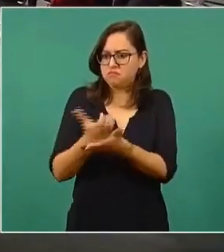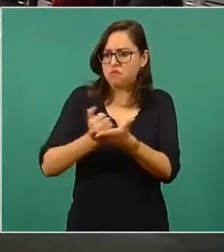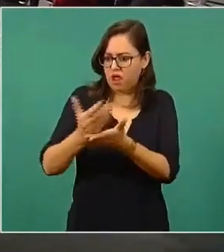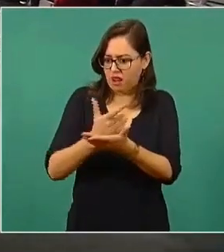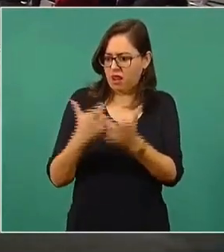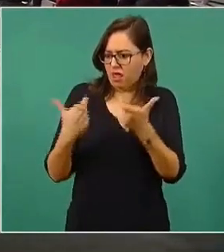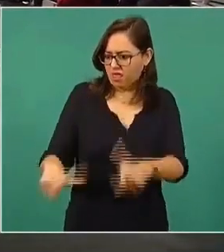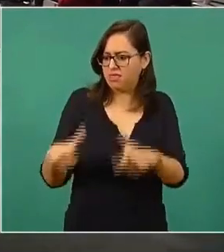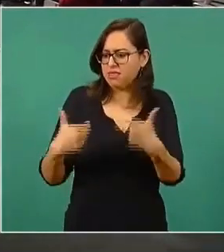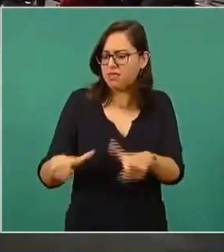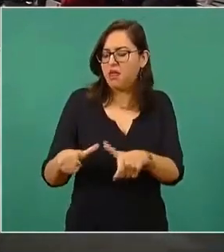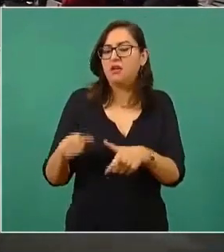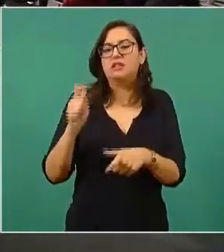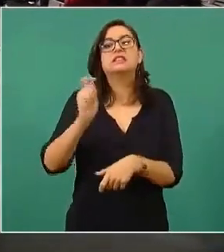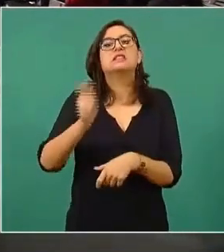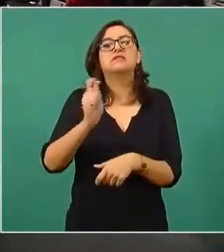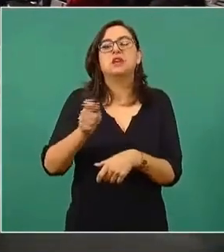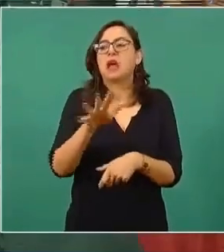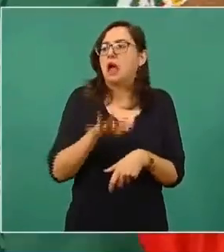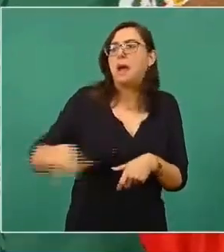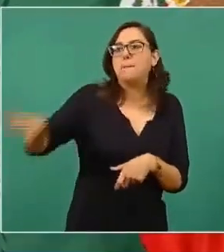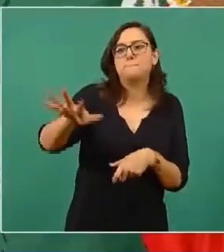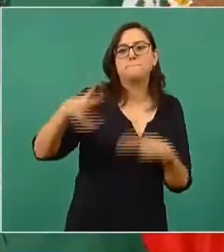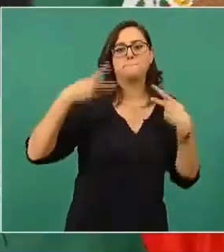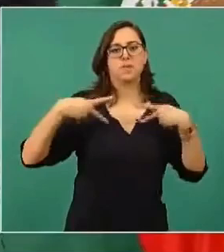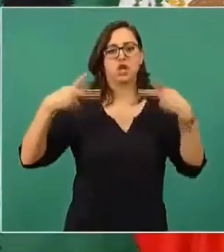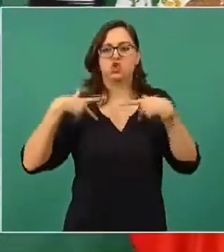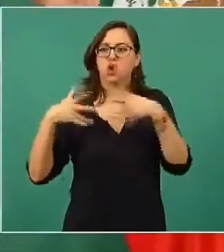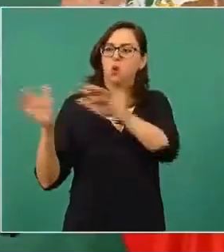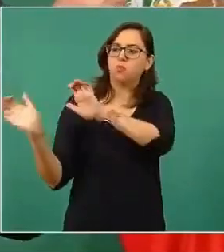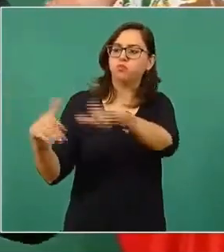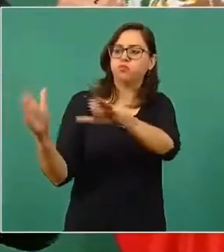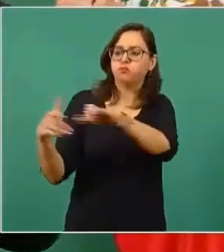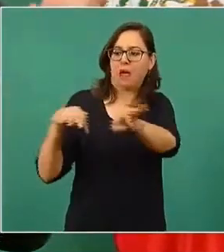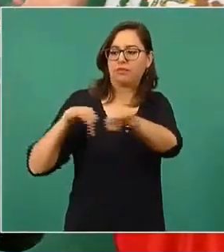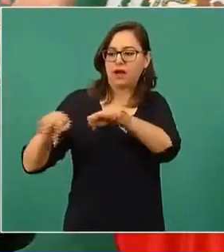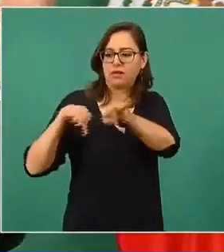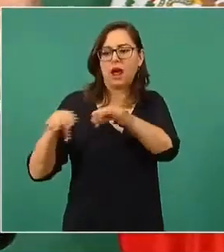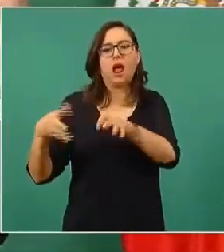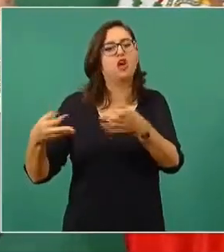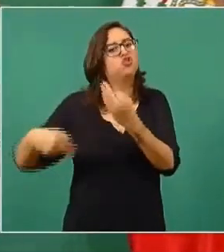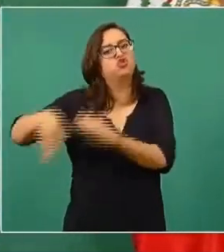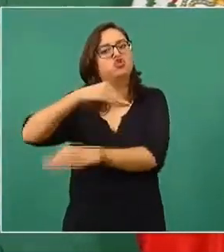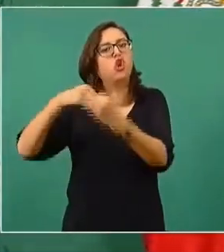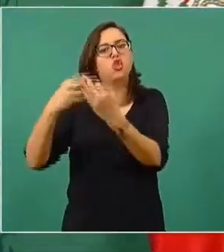pero esto no, que inventaron algo